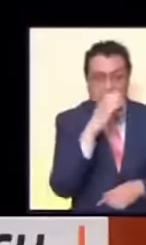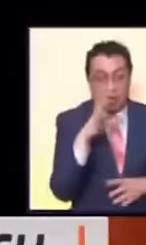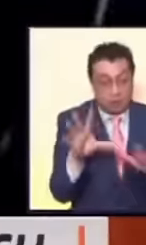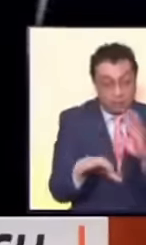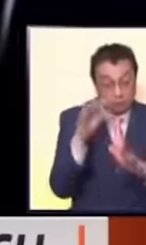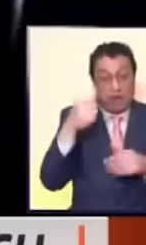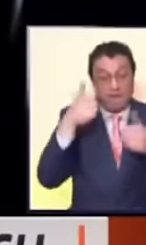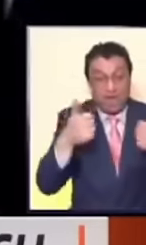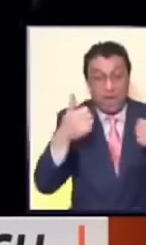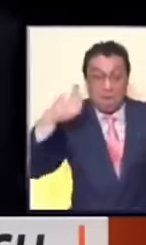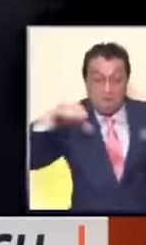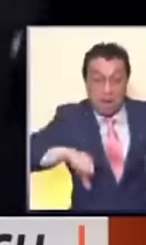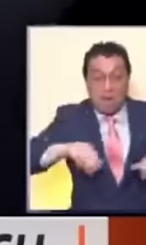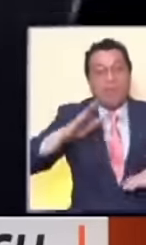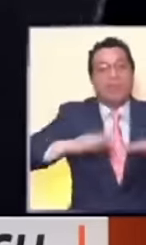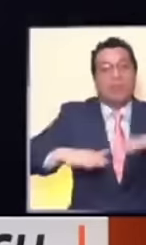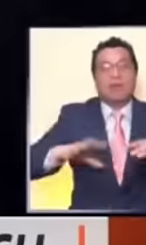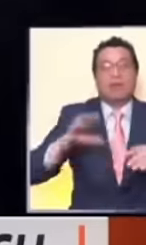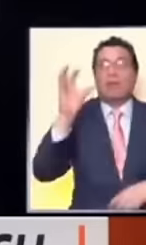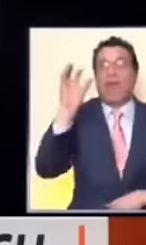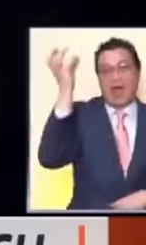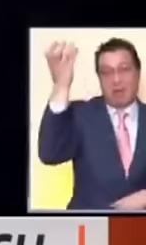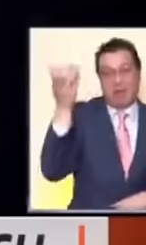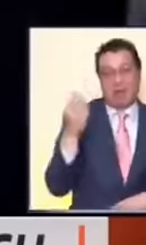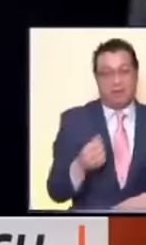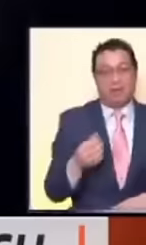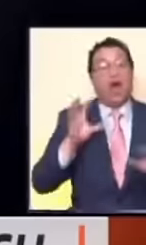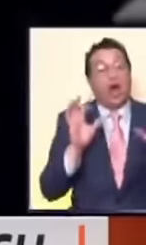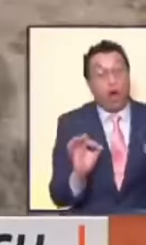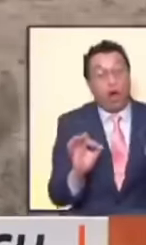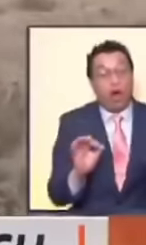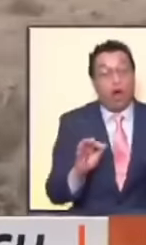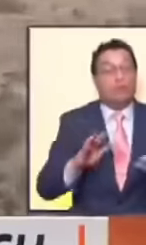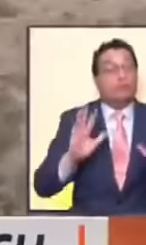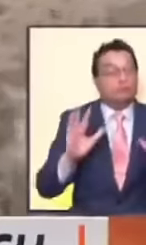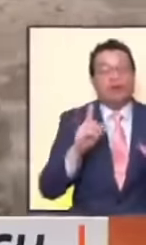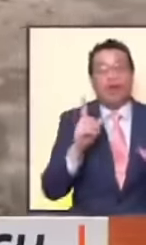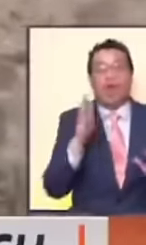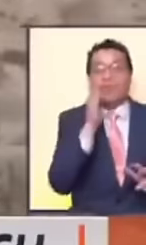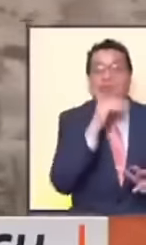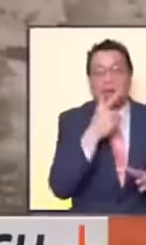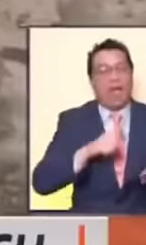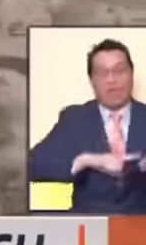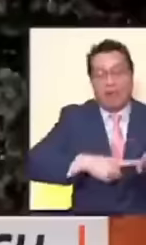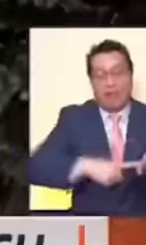de la operación puede depender de las condiciones climáticas o simplemente que no se cuente con la tecnología adecuada.